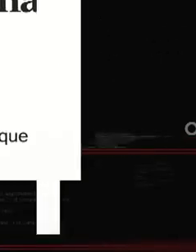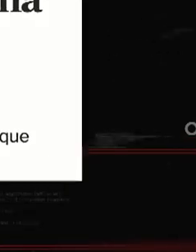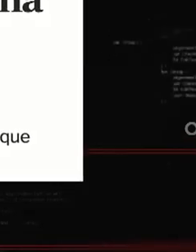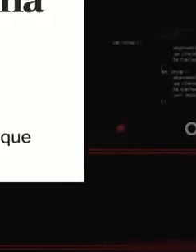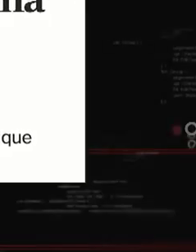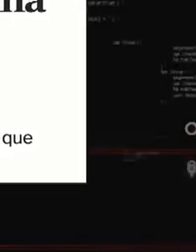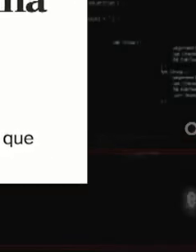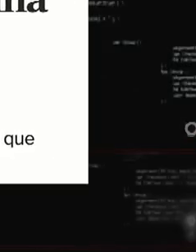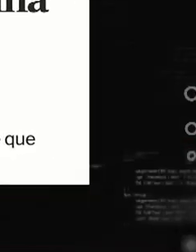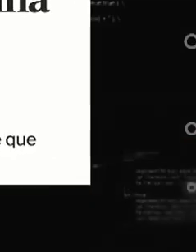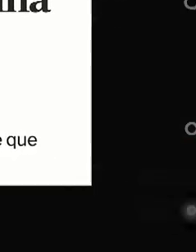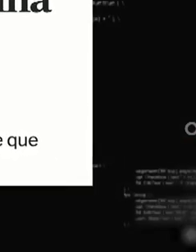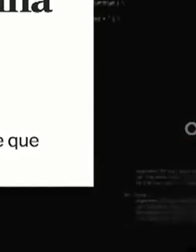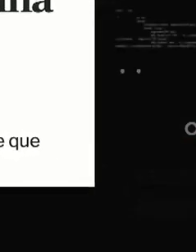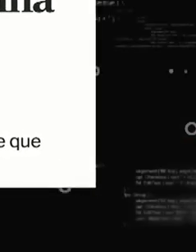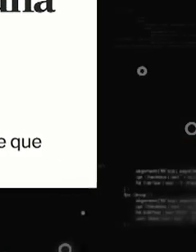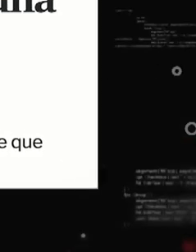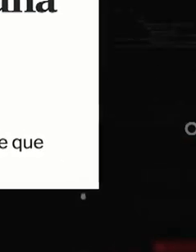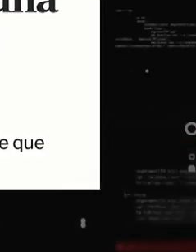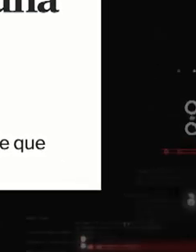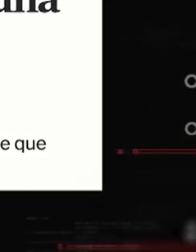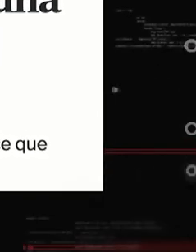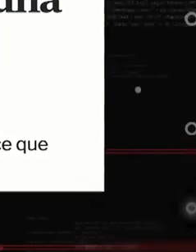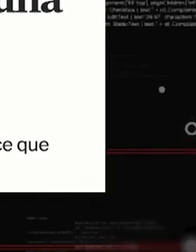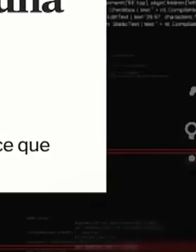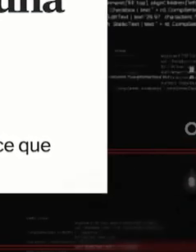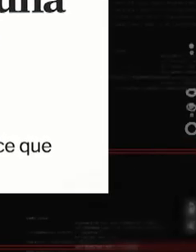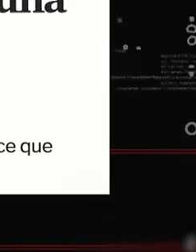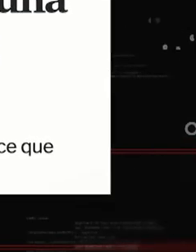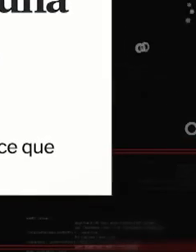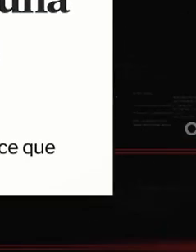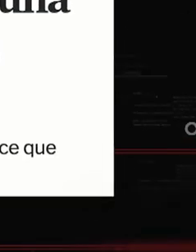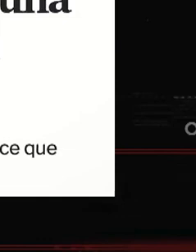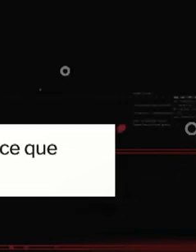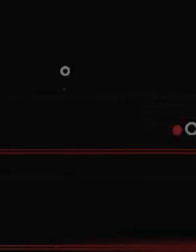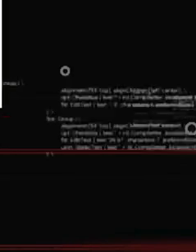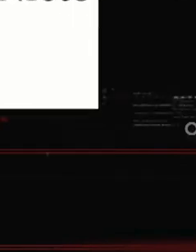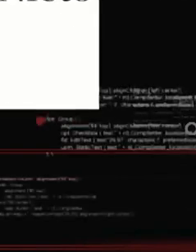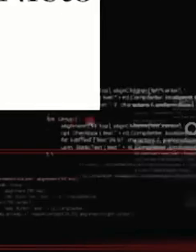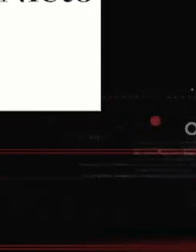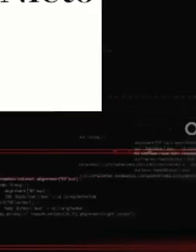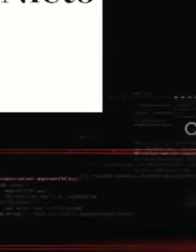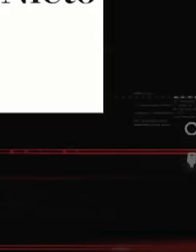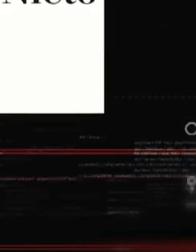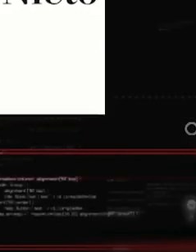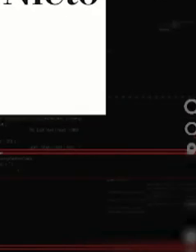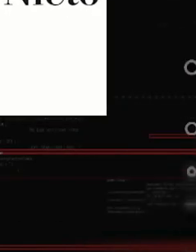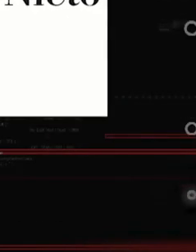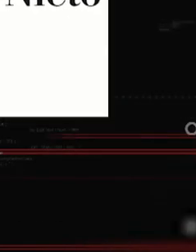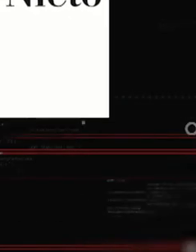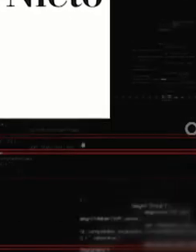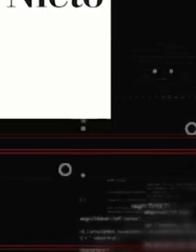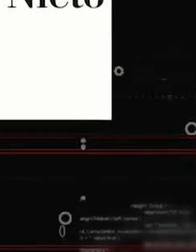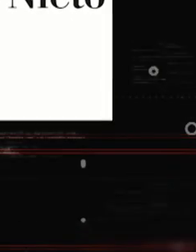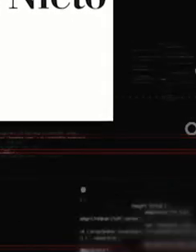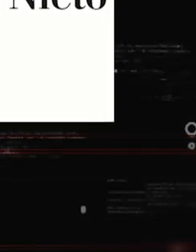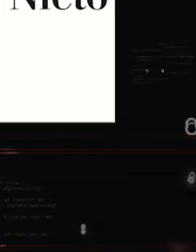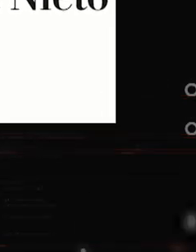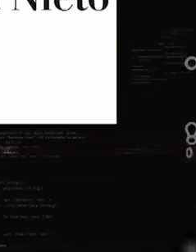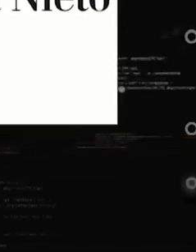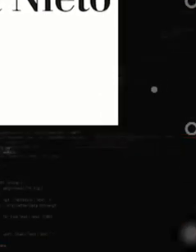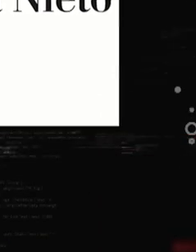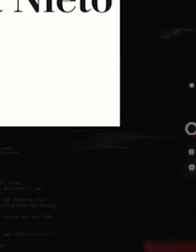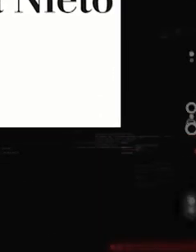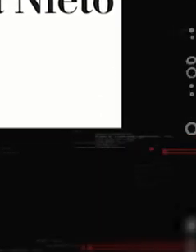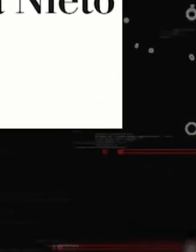oposición constantemente han señalado que los casos Odebrecht y Agronitrogenados son un fracaso del gobierno de México, pero no